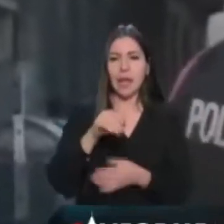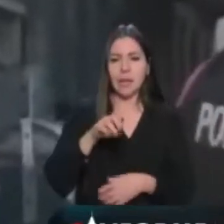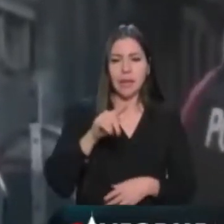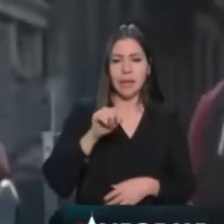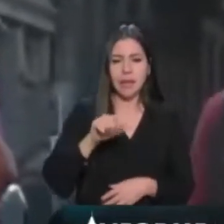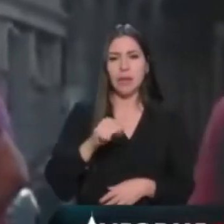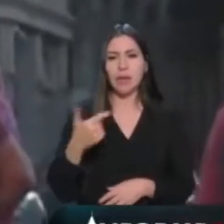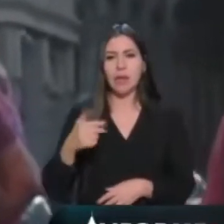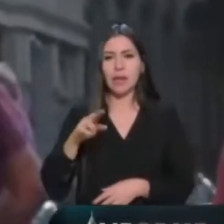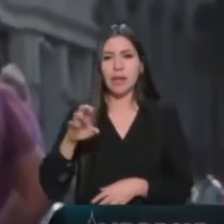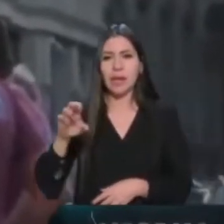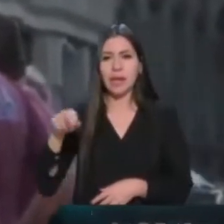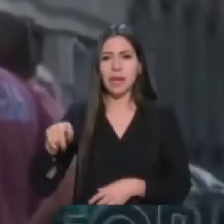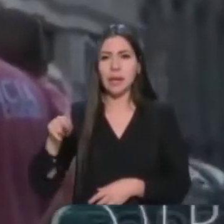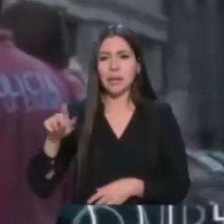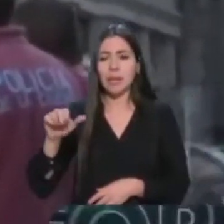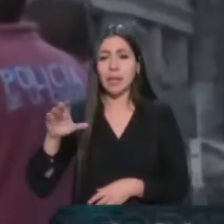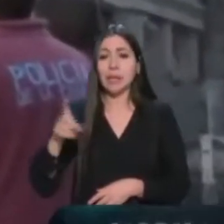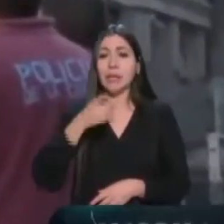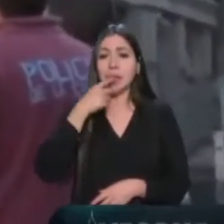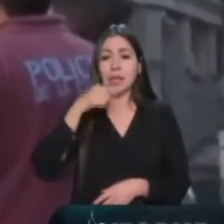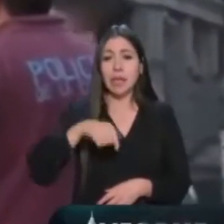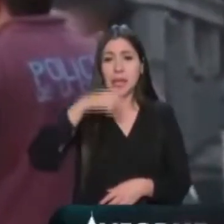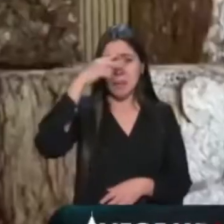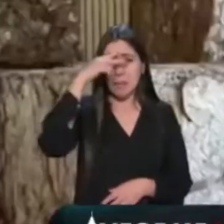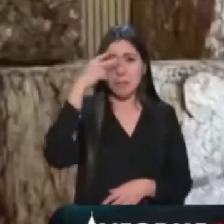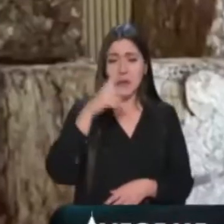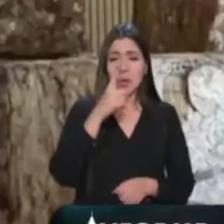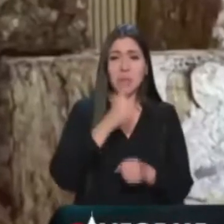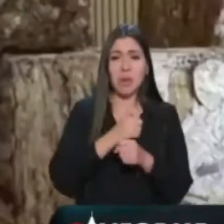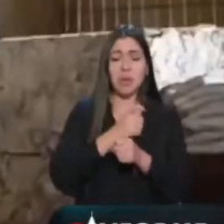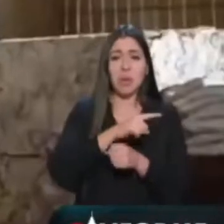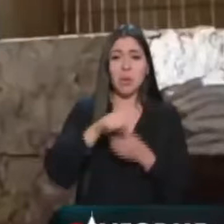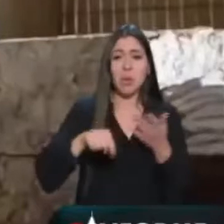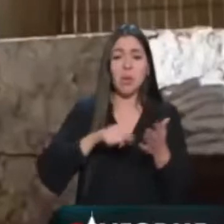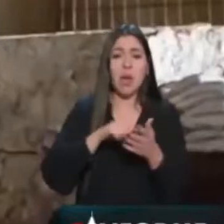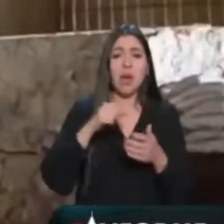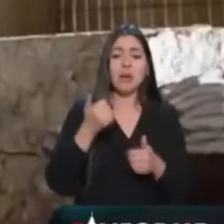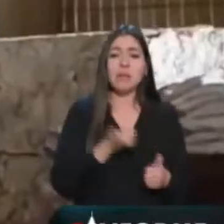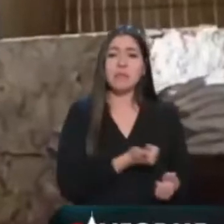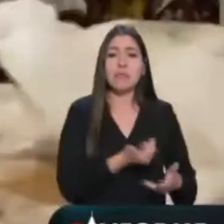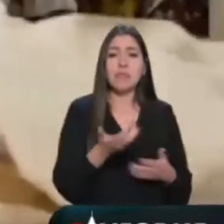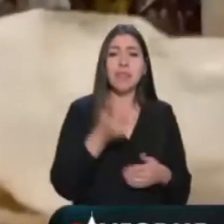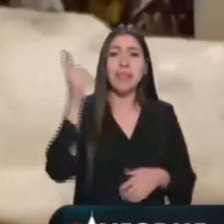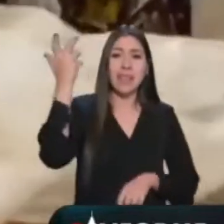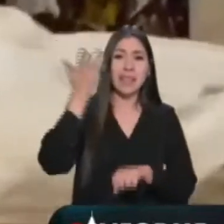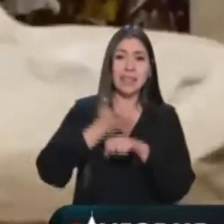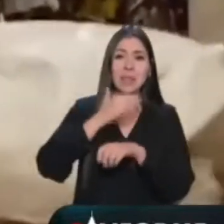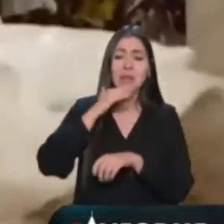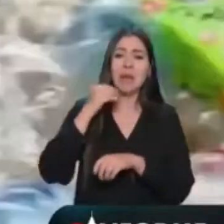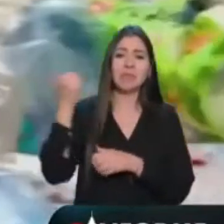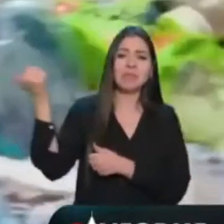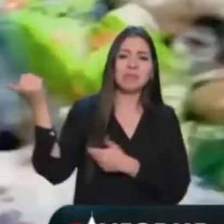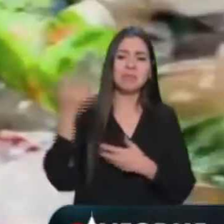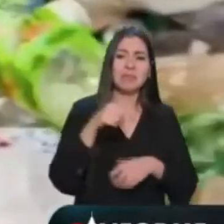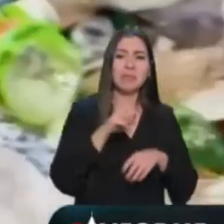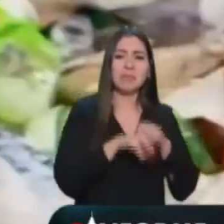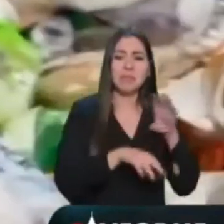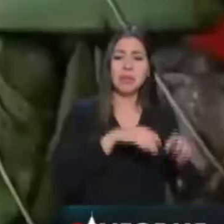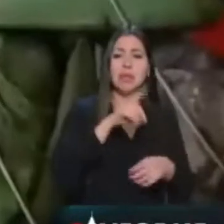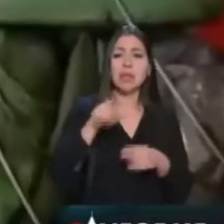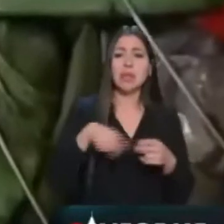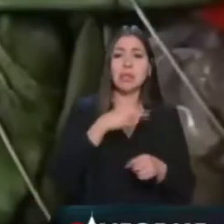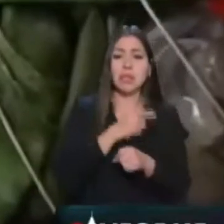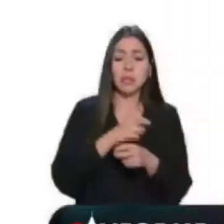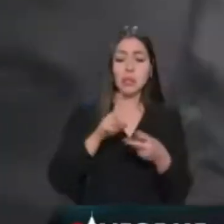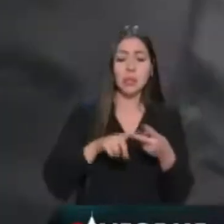el principal destino en Latinoamérica de los desechos plásticos generados en Estados Unidos, seguido por El Salvador y